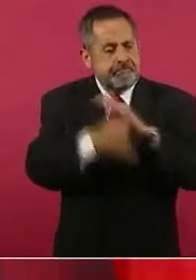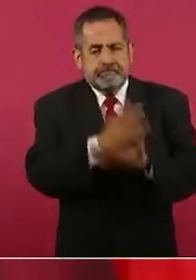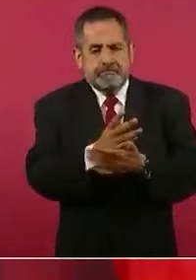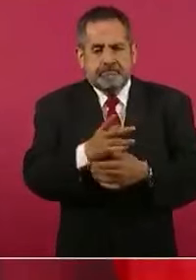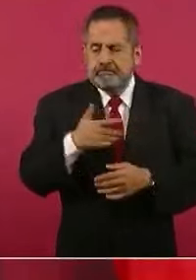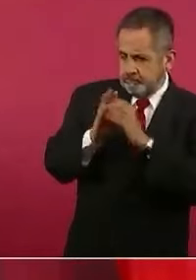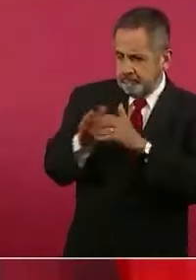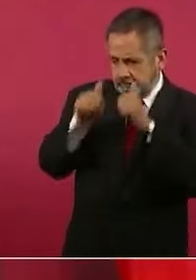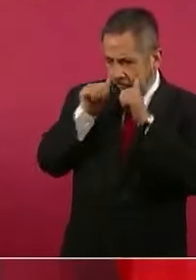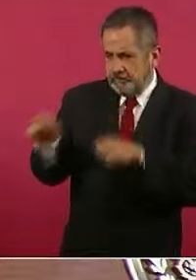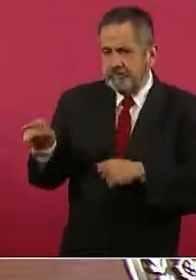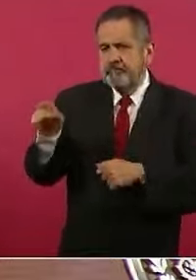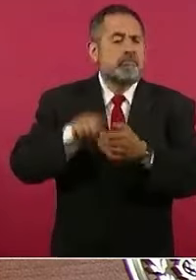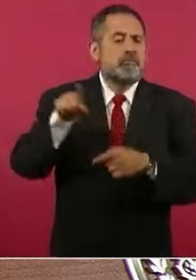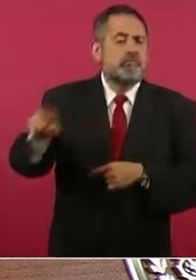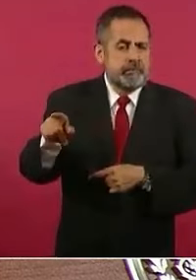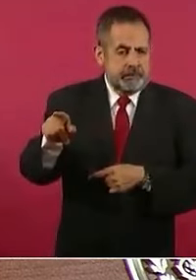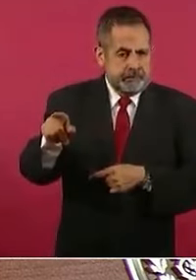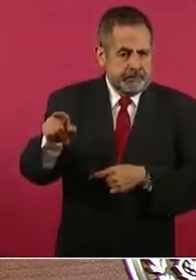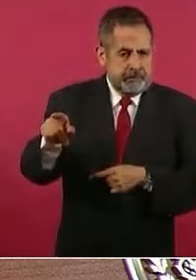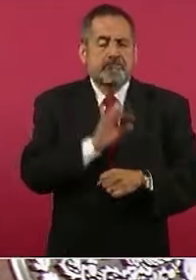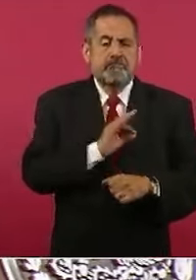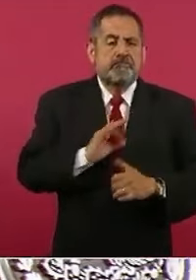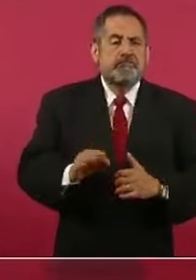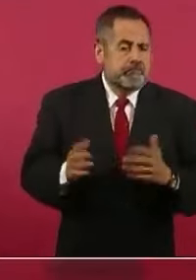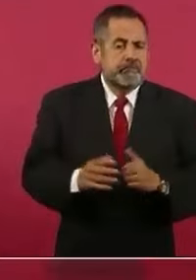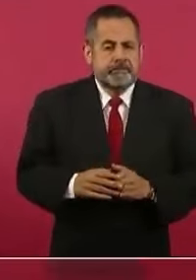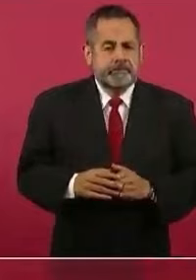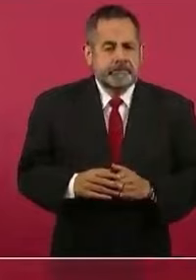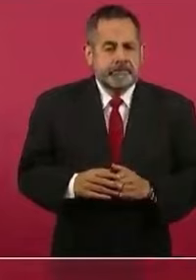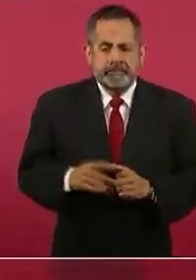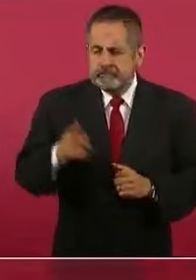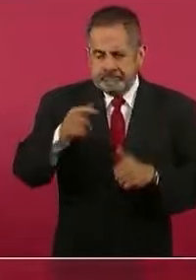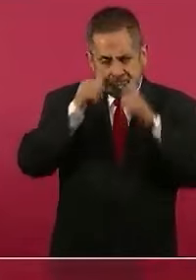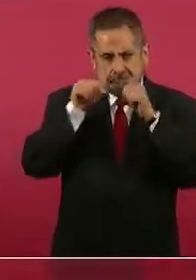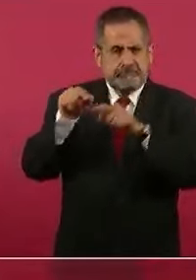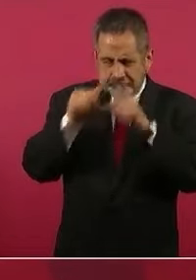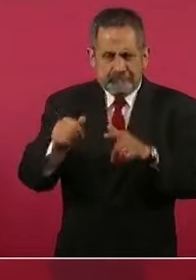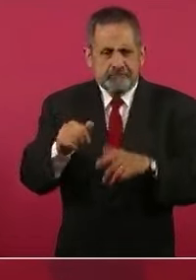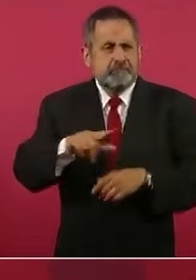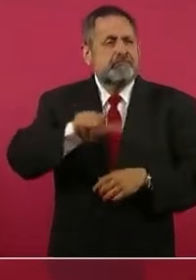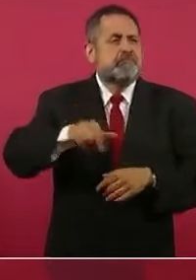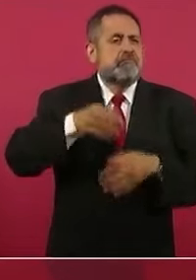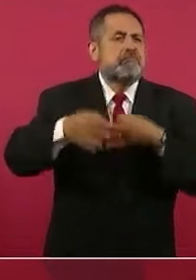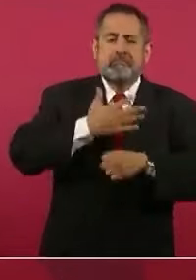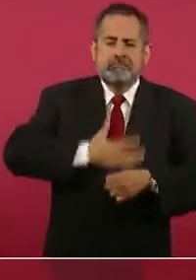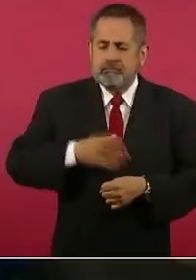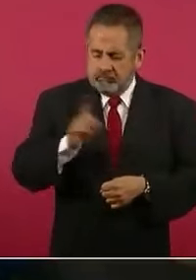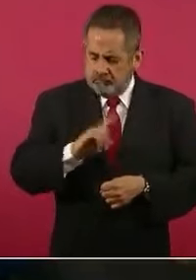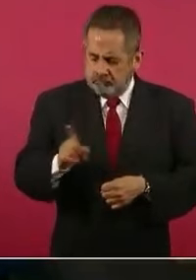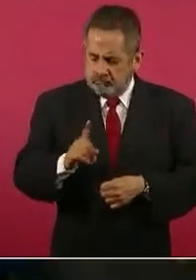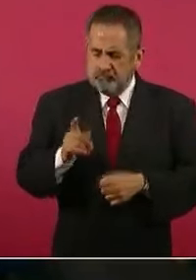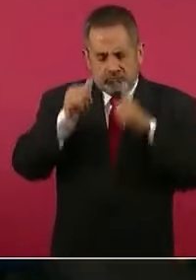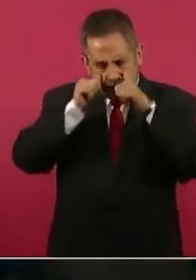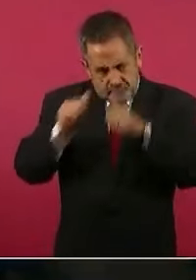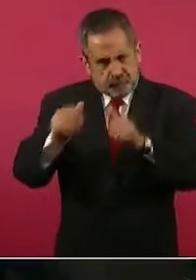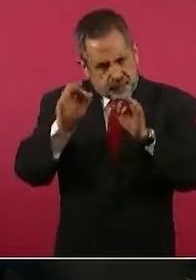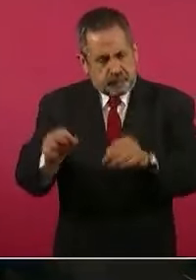vamos a pedirle al gobernador que nos ayuden y que se atienda sin impunidad para nadie. Y ya